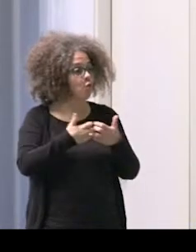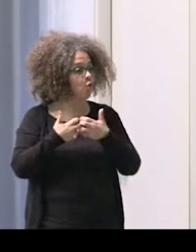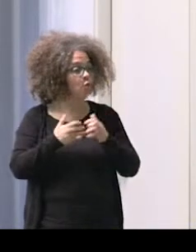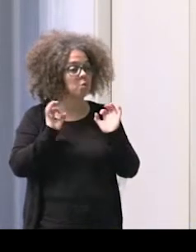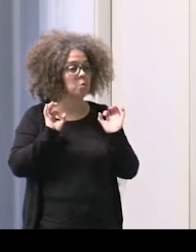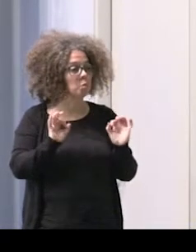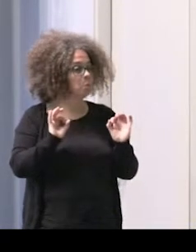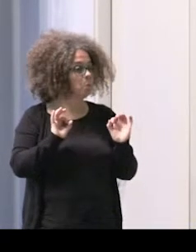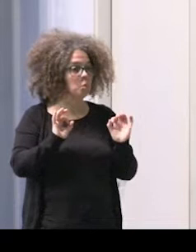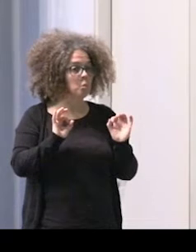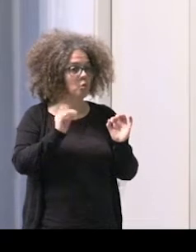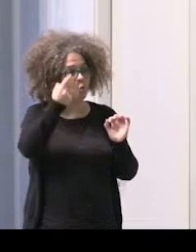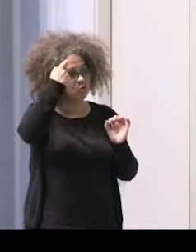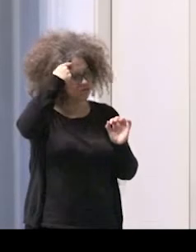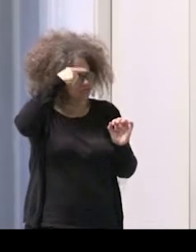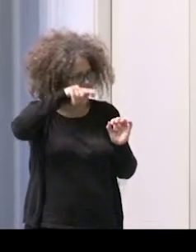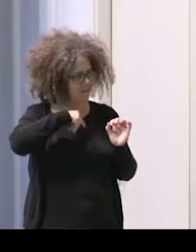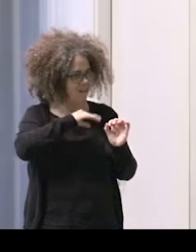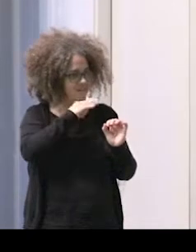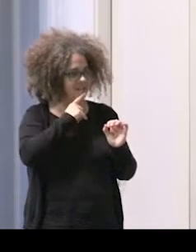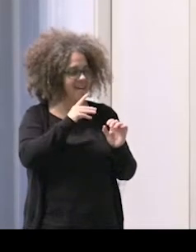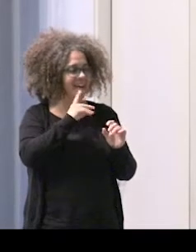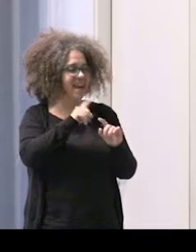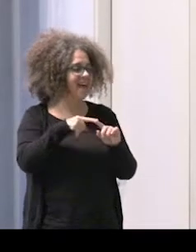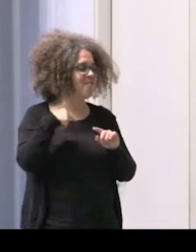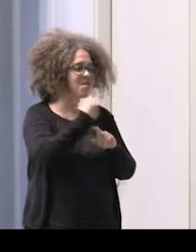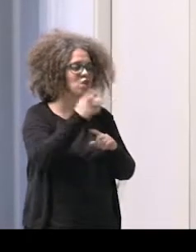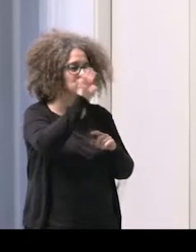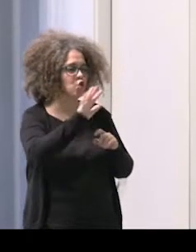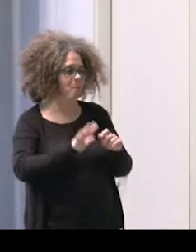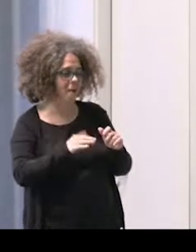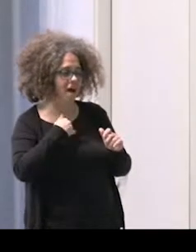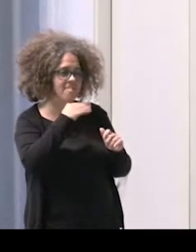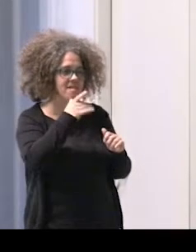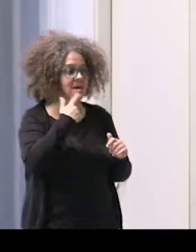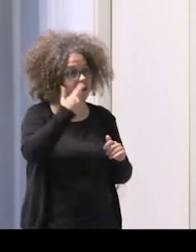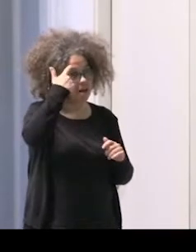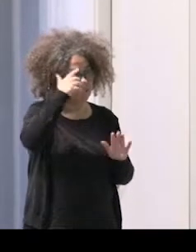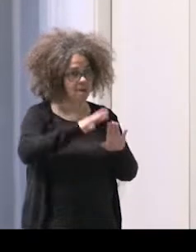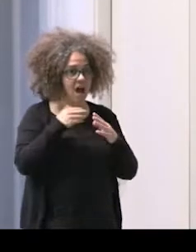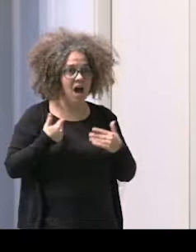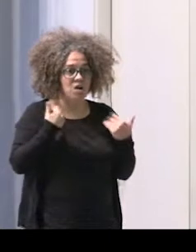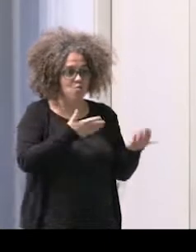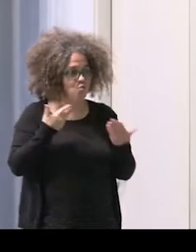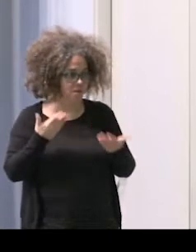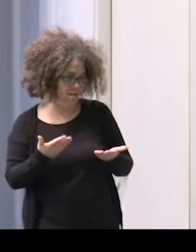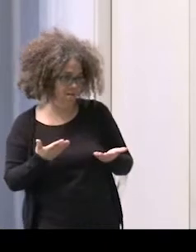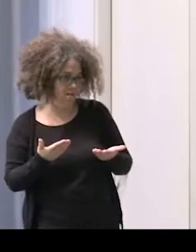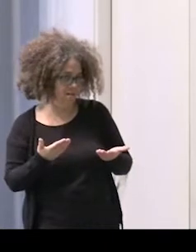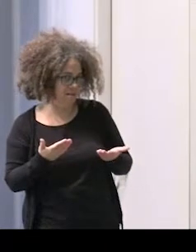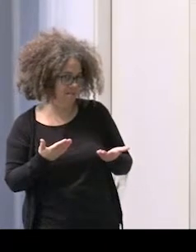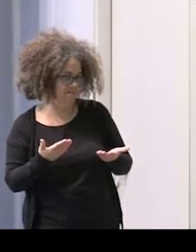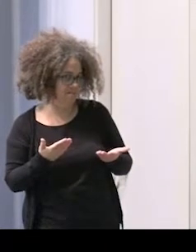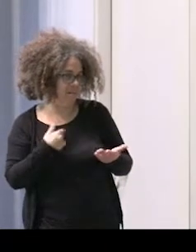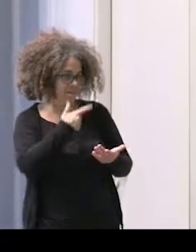los ha diseñado el cerebro. Es decir, el efecto sombra de la cabeza ayuda de alguna manera a facilitar